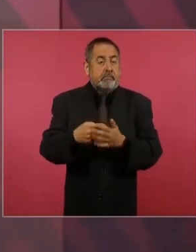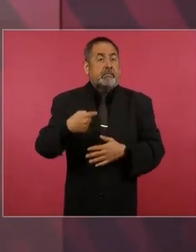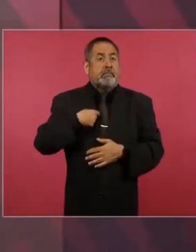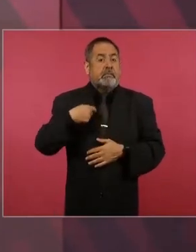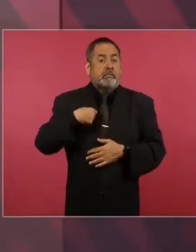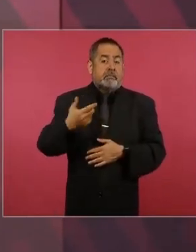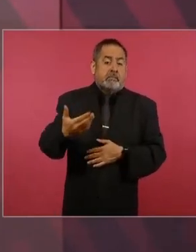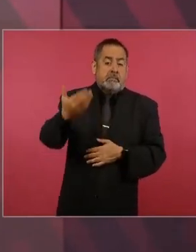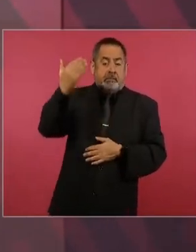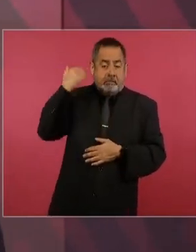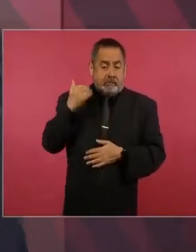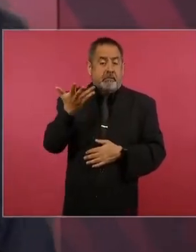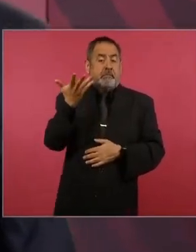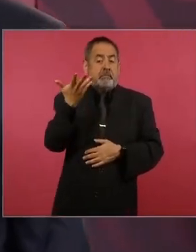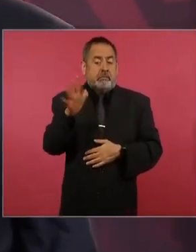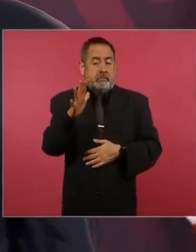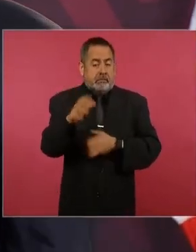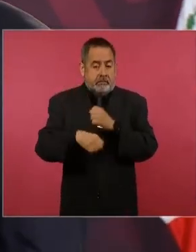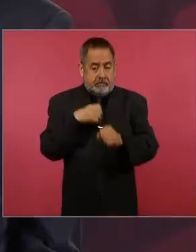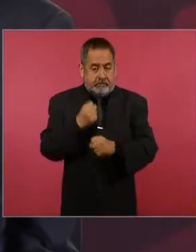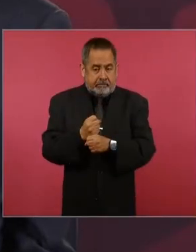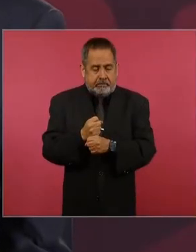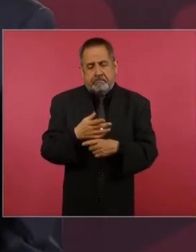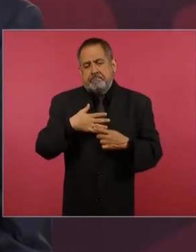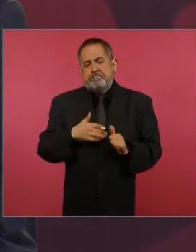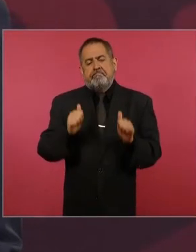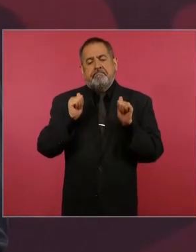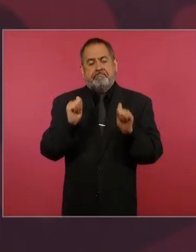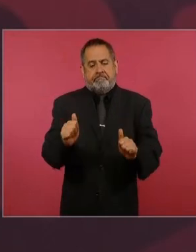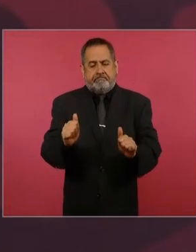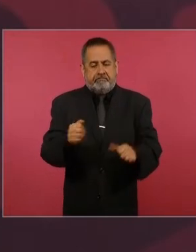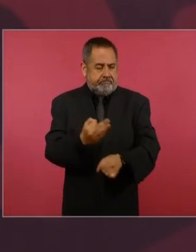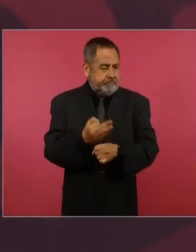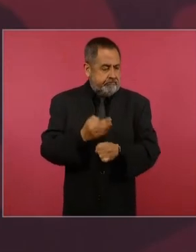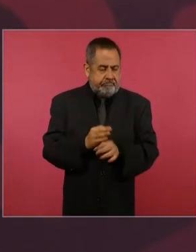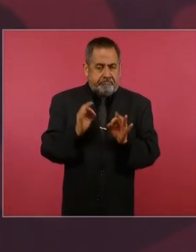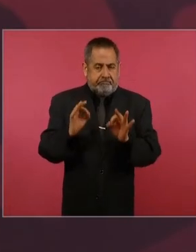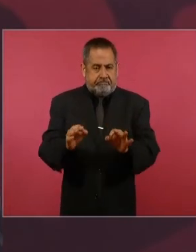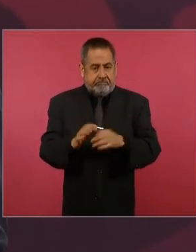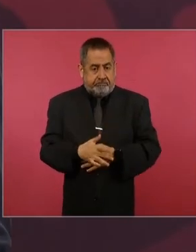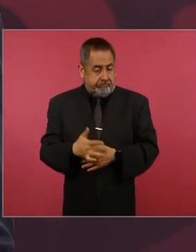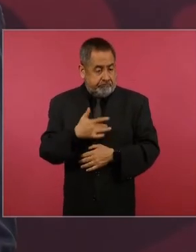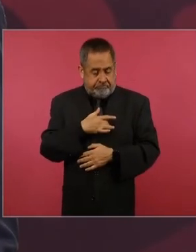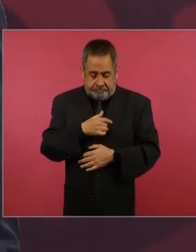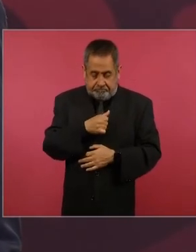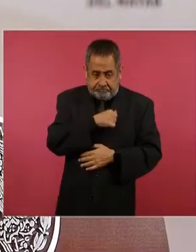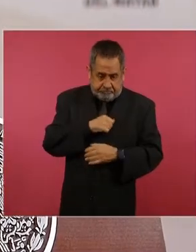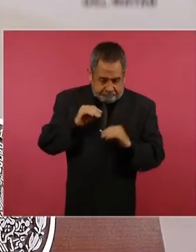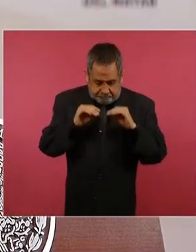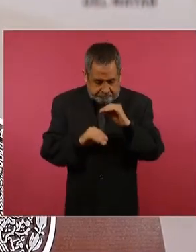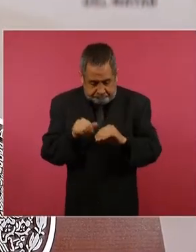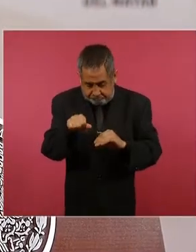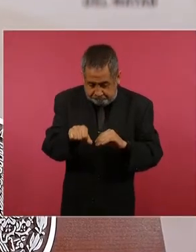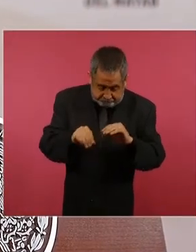años y estoy al 100. ¿Sí? Me dejaron muy bien.